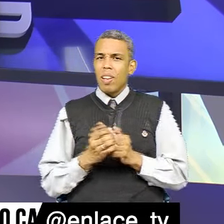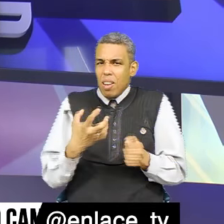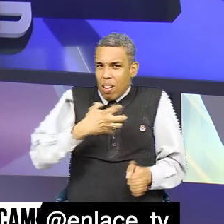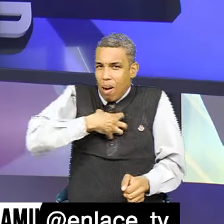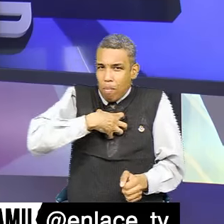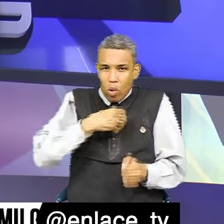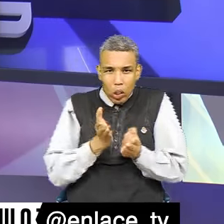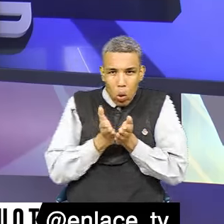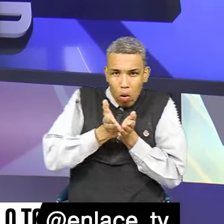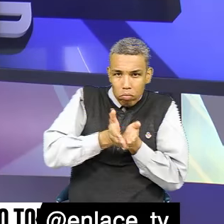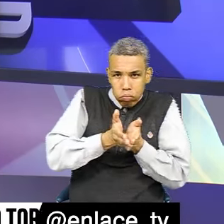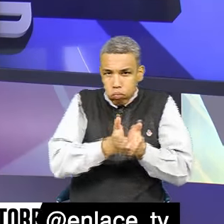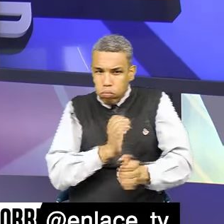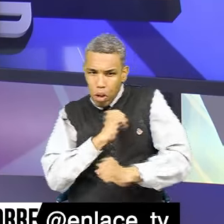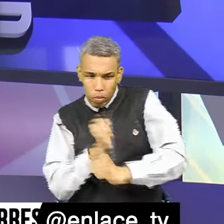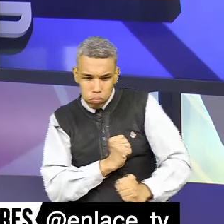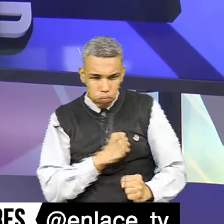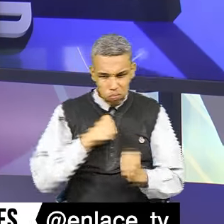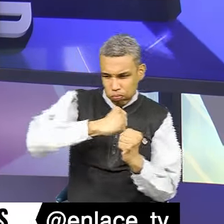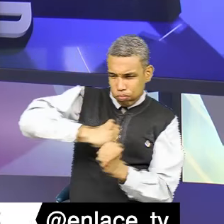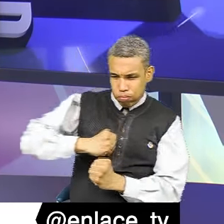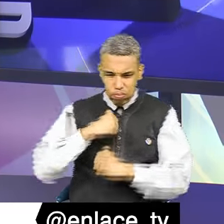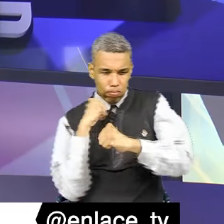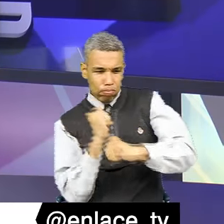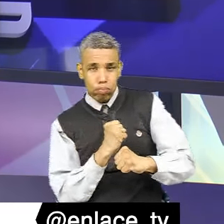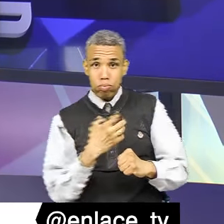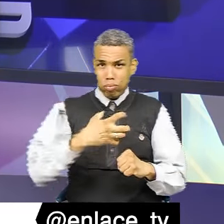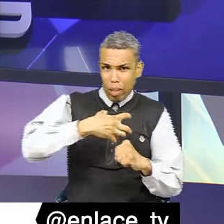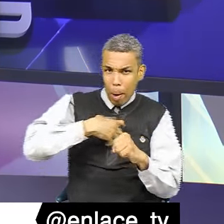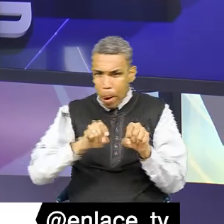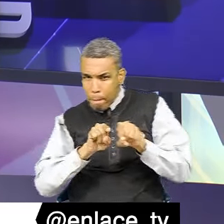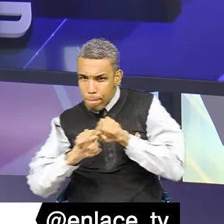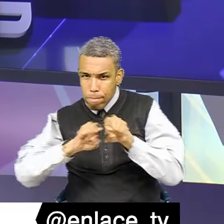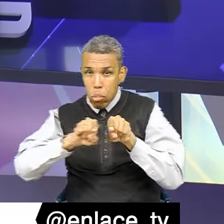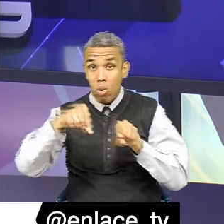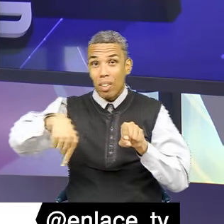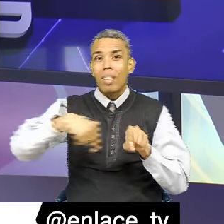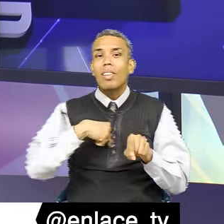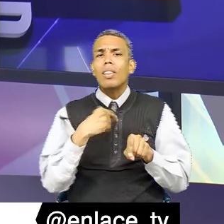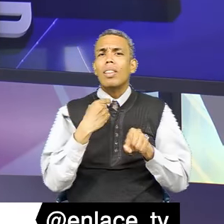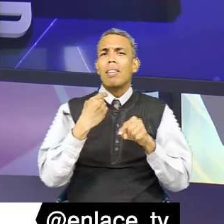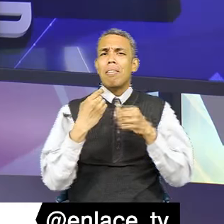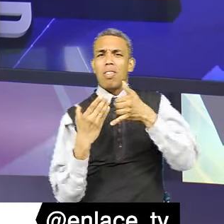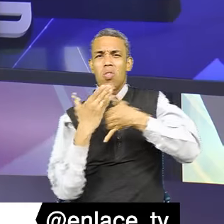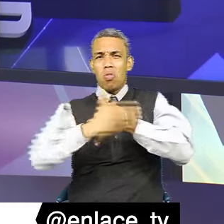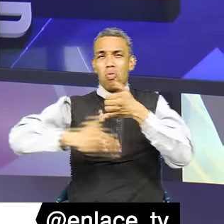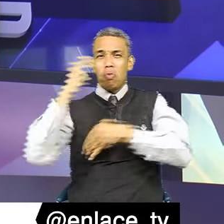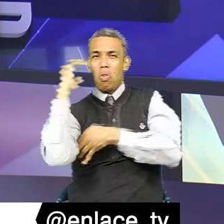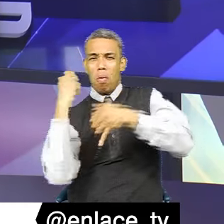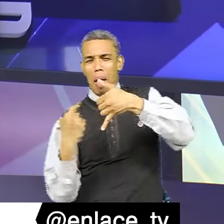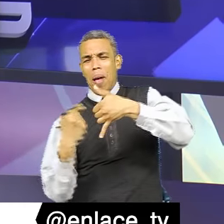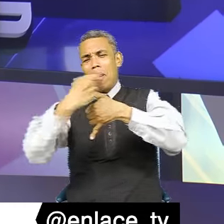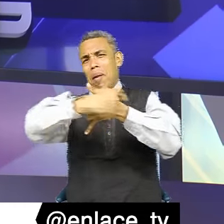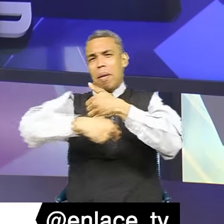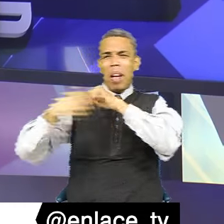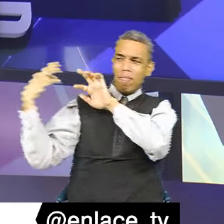mejores remadores de todo el país se concentrarán en uno de los mejores escenarios para la práctica de este deporte, la Ciénaga San